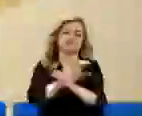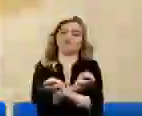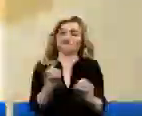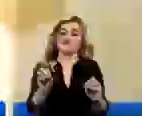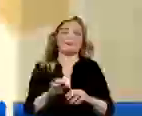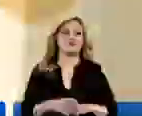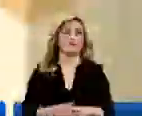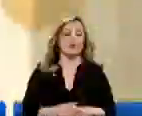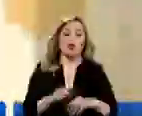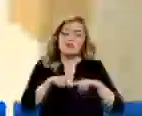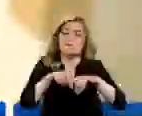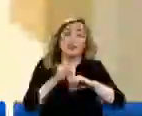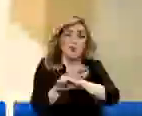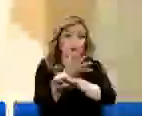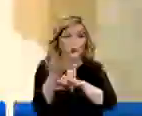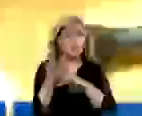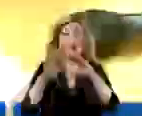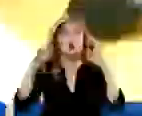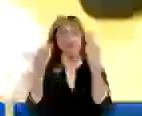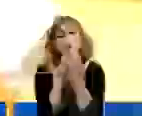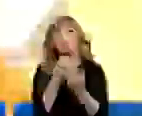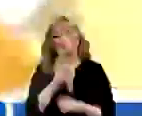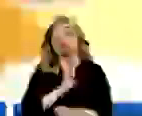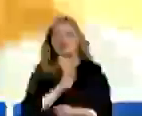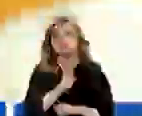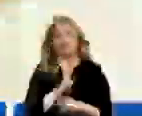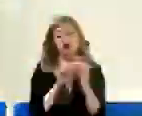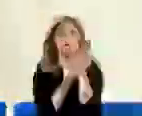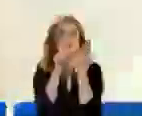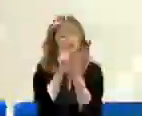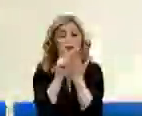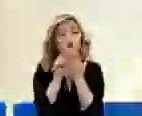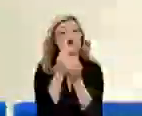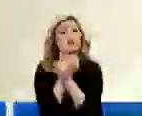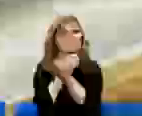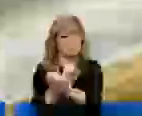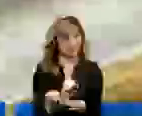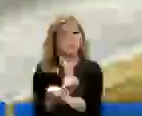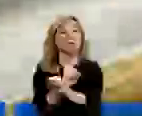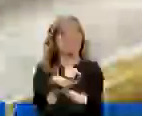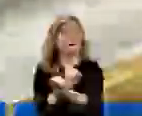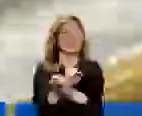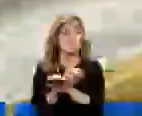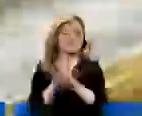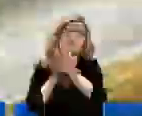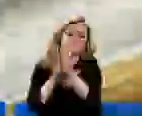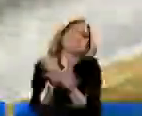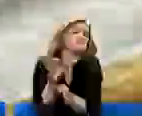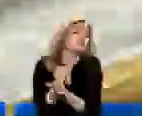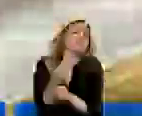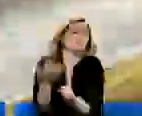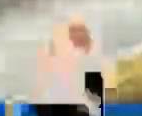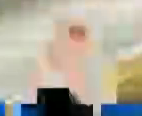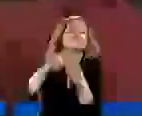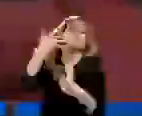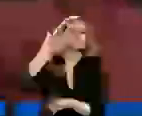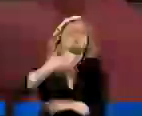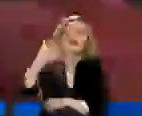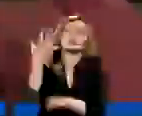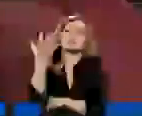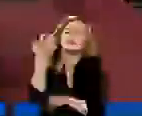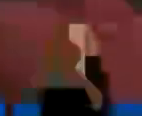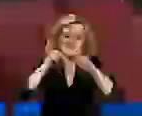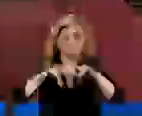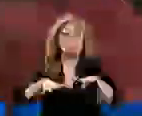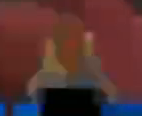de la recomendación que haga la comisión técnica al ministro de Defensa, la adjudicación se realizará hasta el 15 de septiembre,